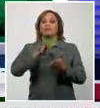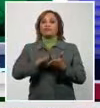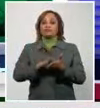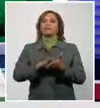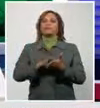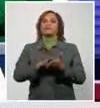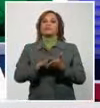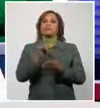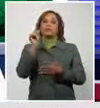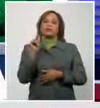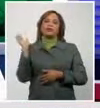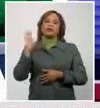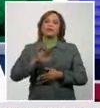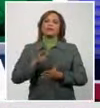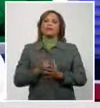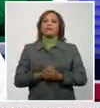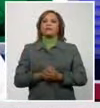ayer.